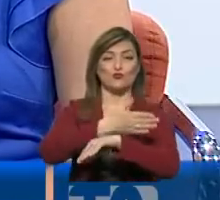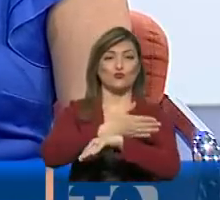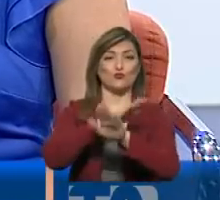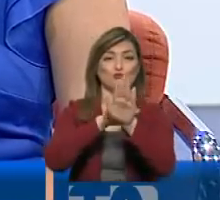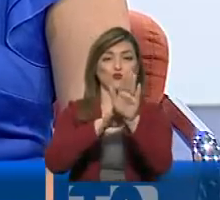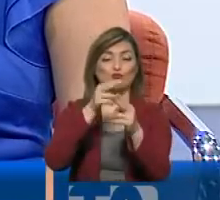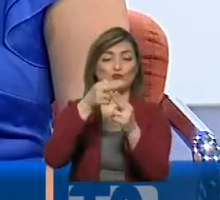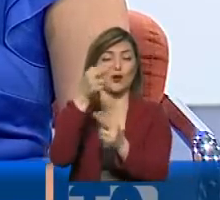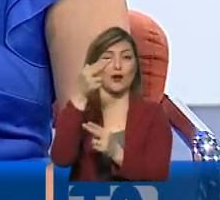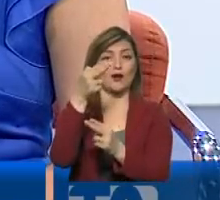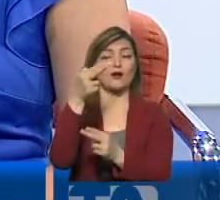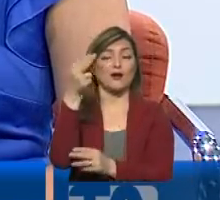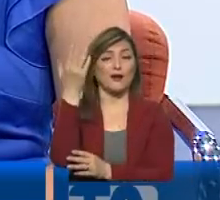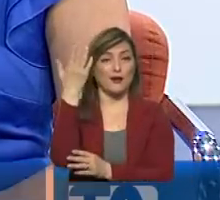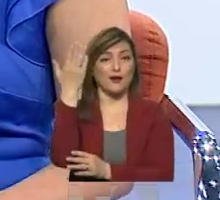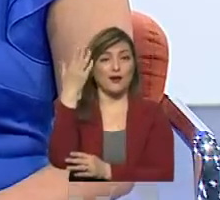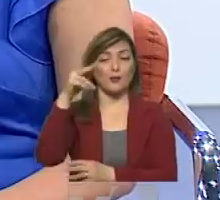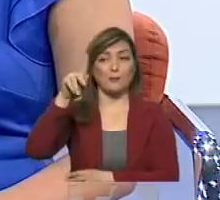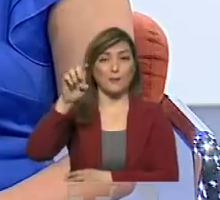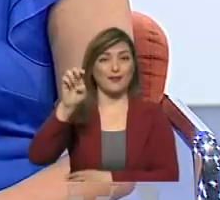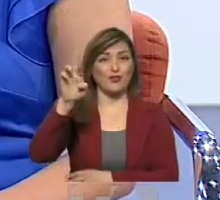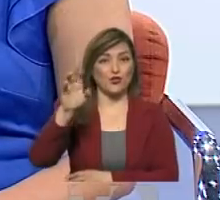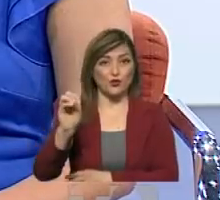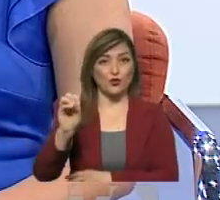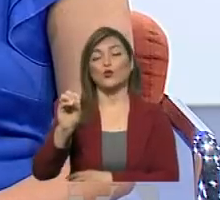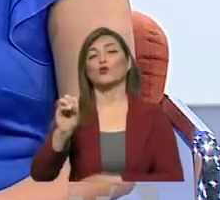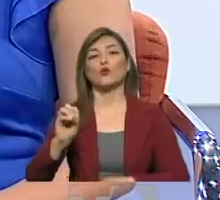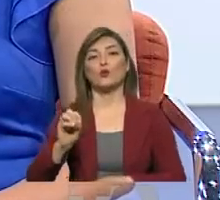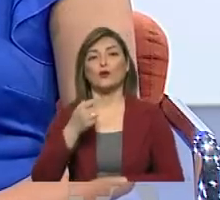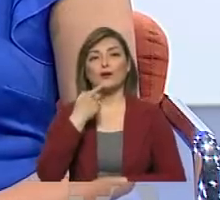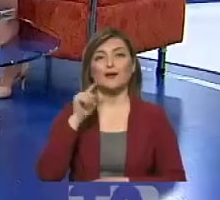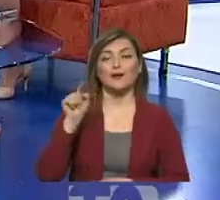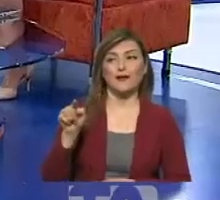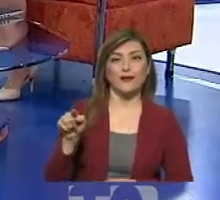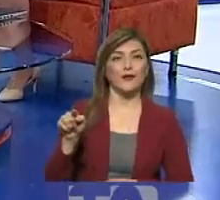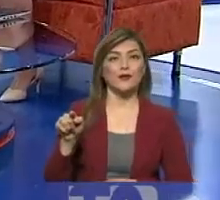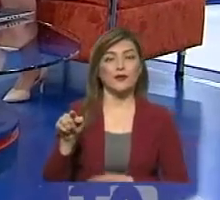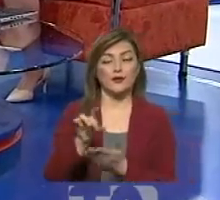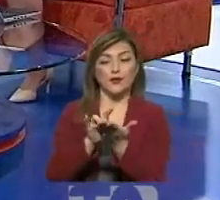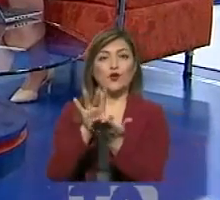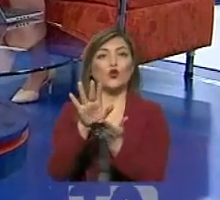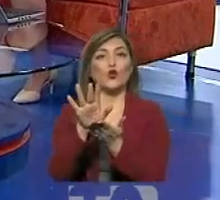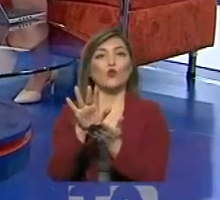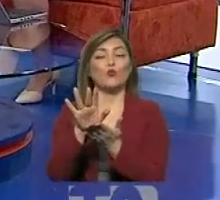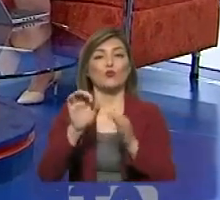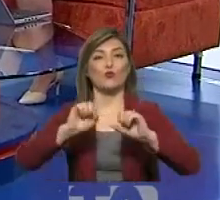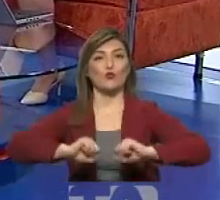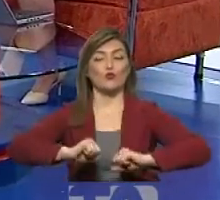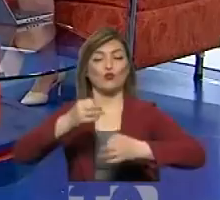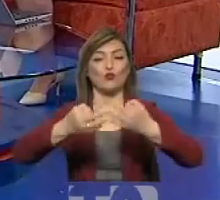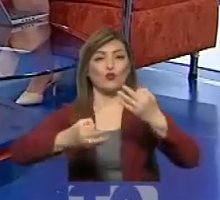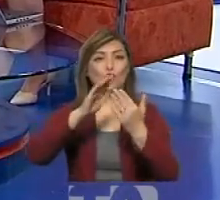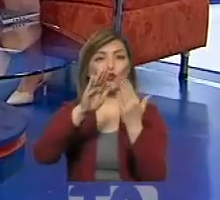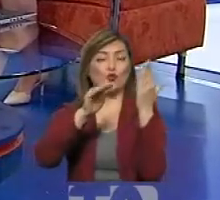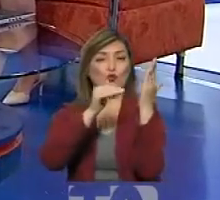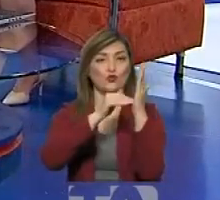favor del ex alcalde de Bogotá, Gustavo Petro, en la que básicamente decía que si es que se da esta remoción, podría haber un juicio en